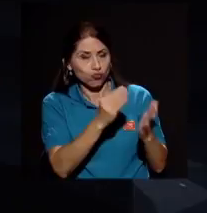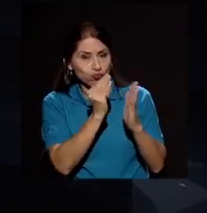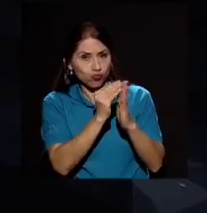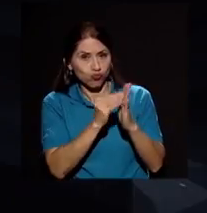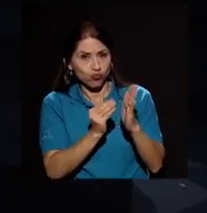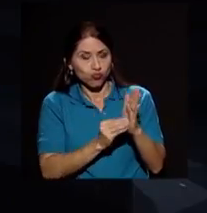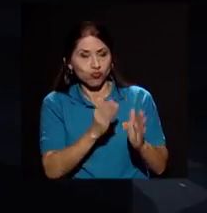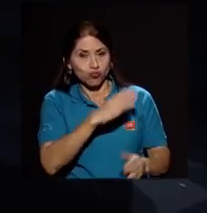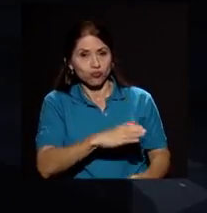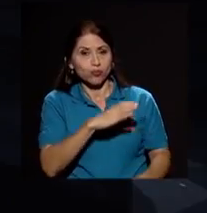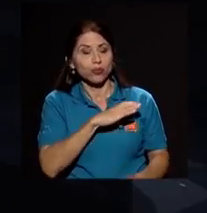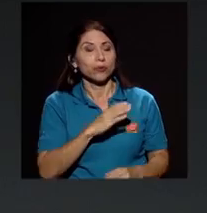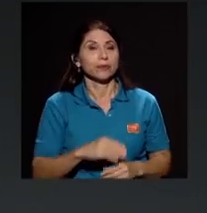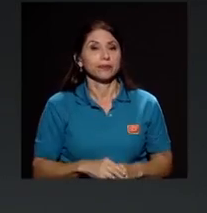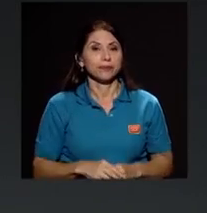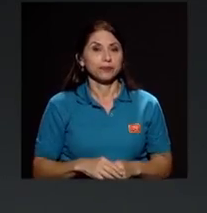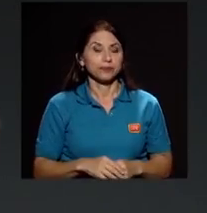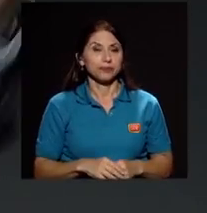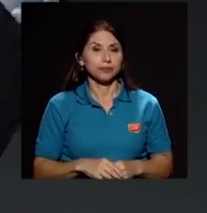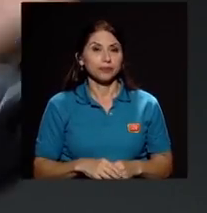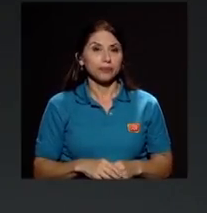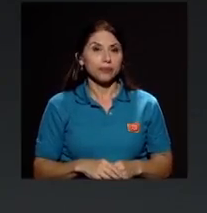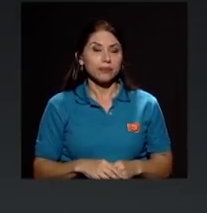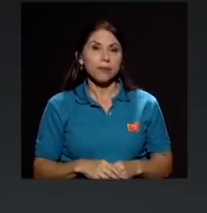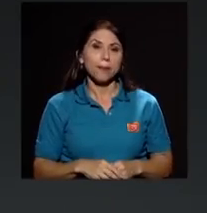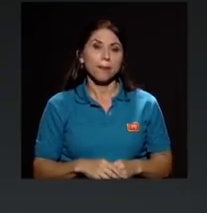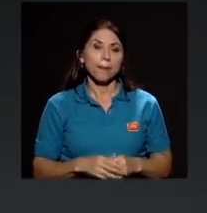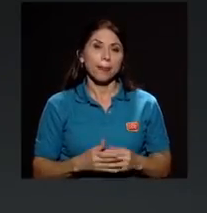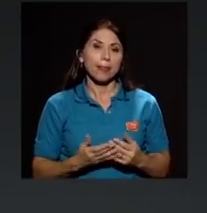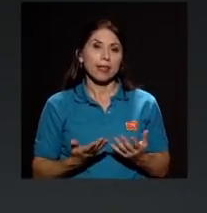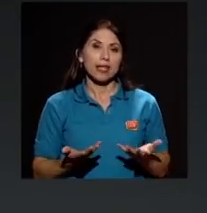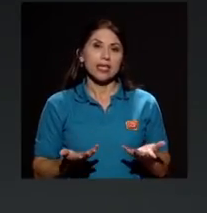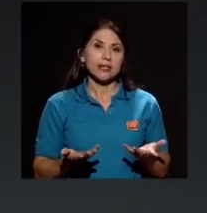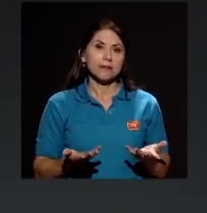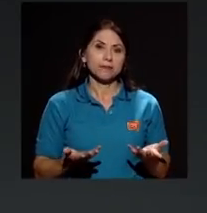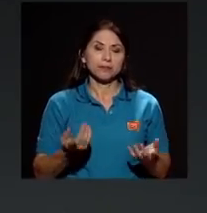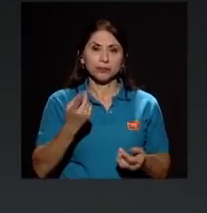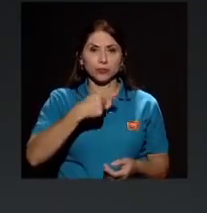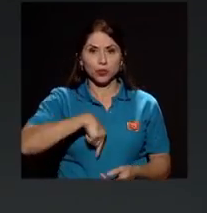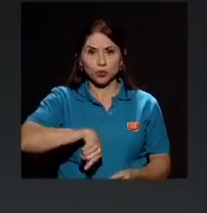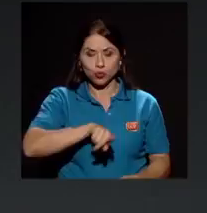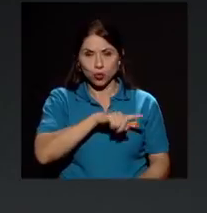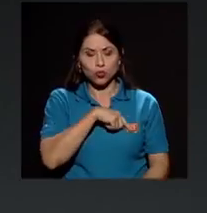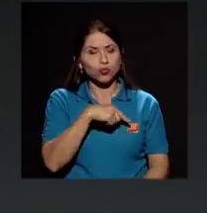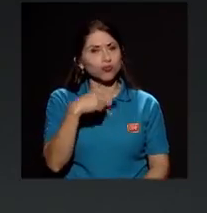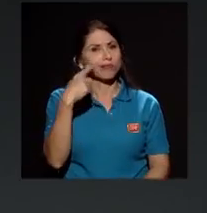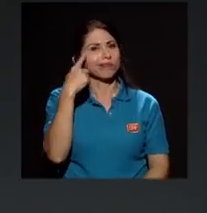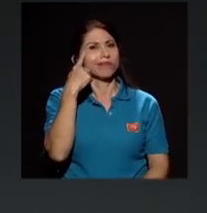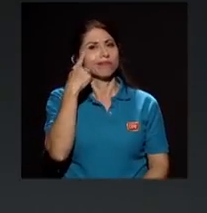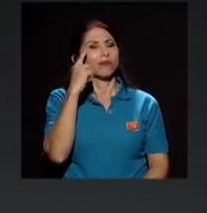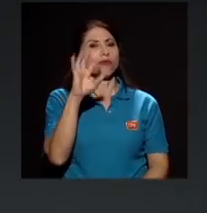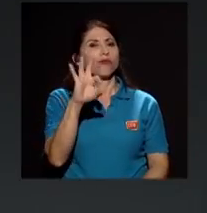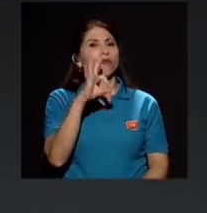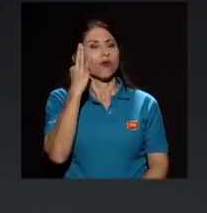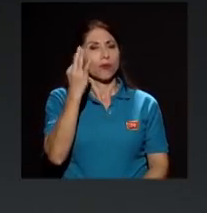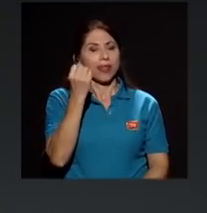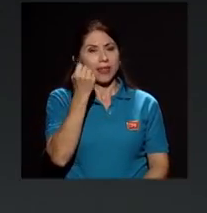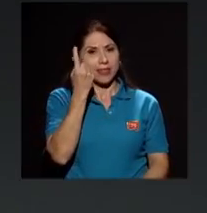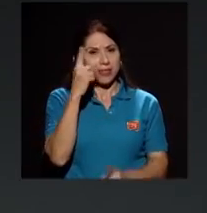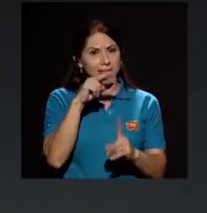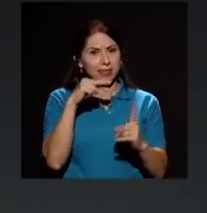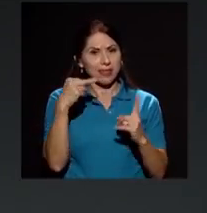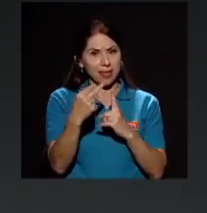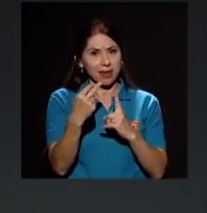nos surgió una interpretación esto de su superior en